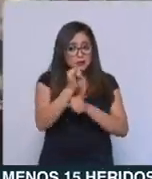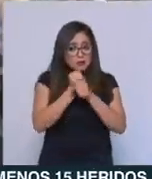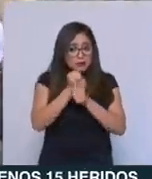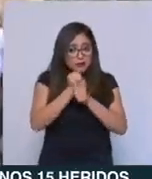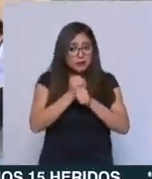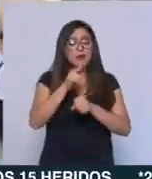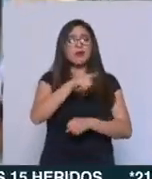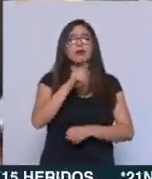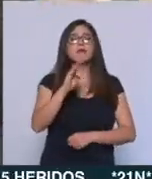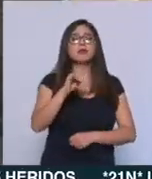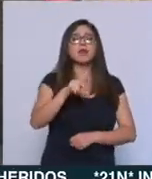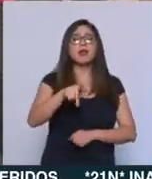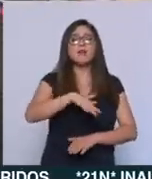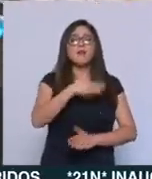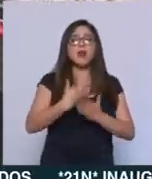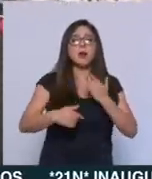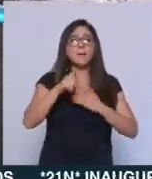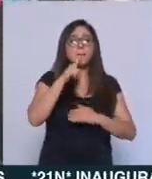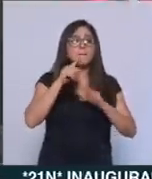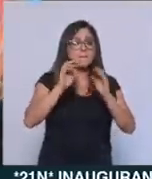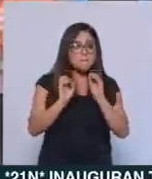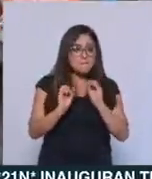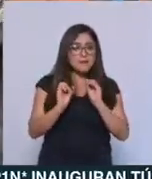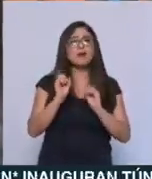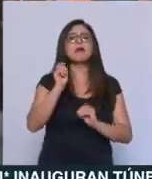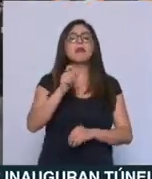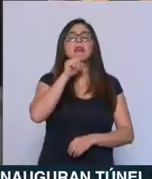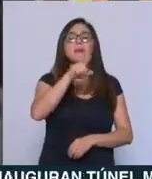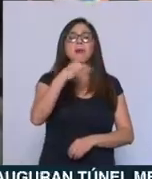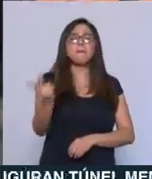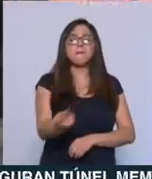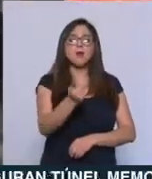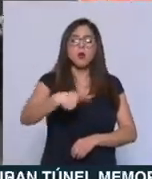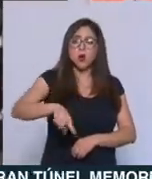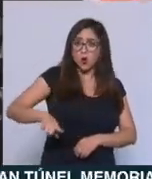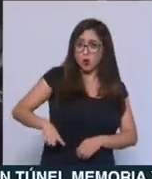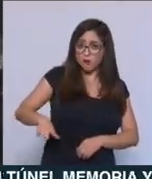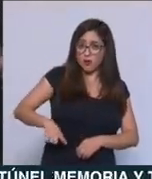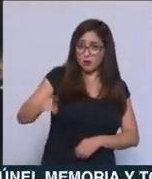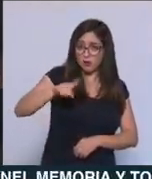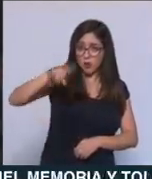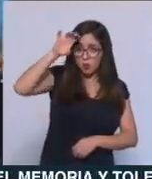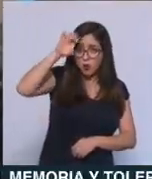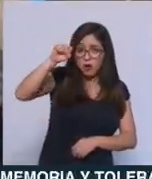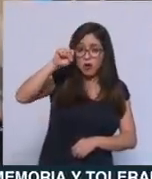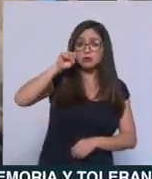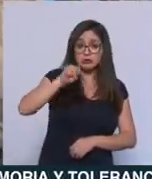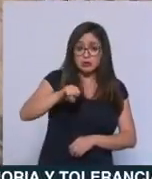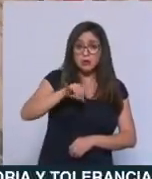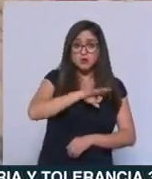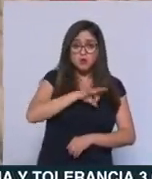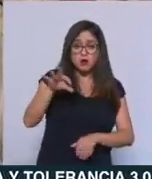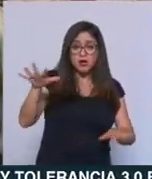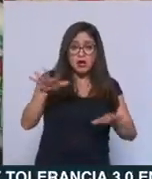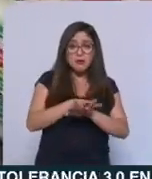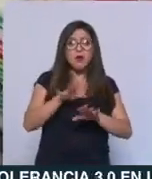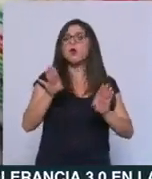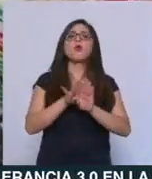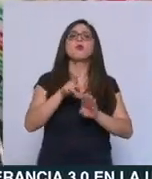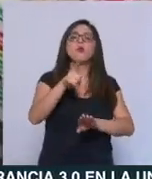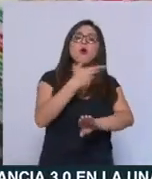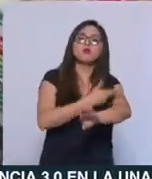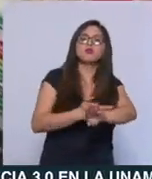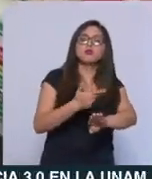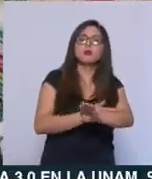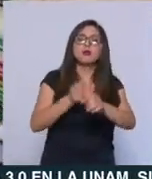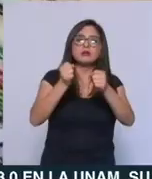omitió hablar. También se preguntaba al gobierno estatal si se van a cambiar precisamente estas estrategias de seguridad. Sin embargo,